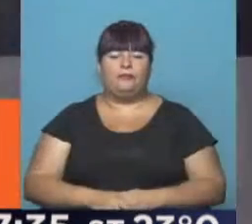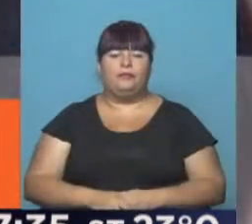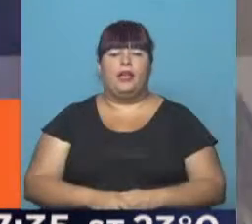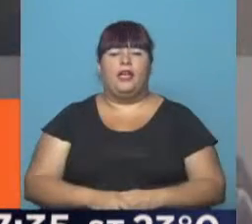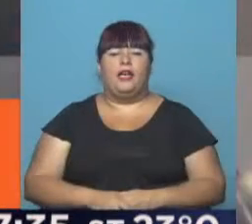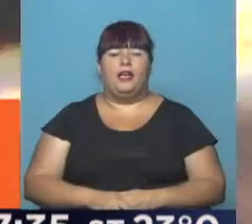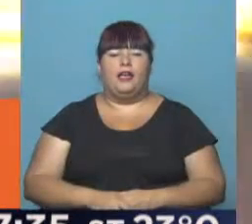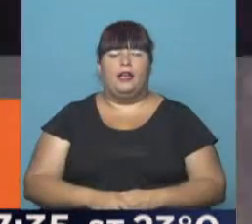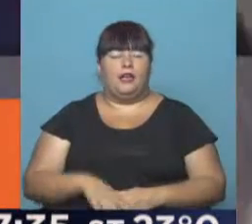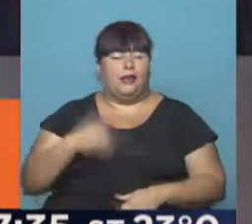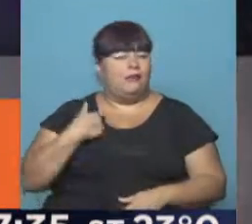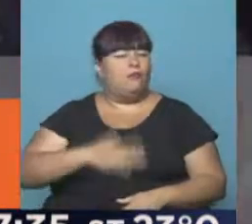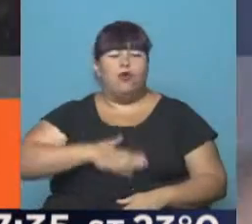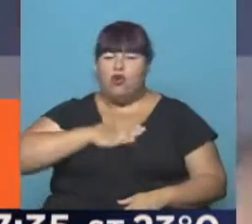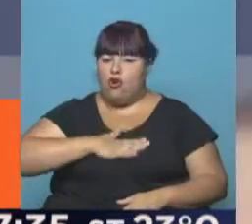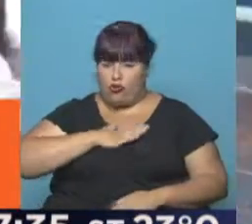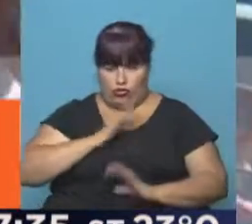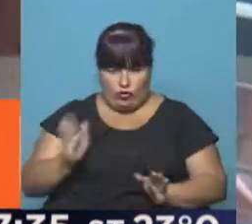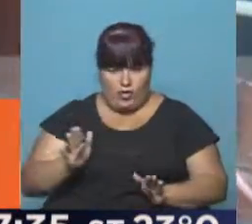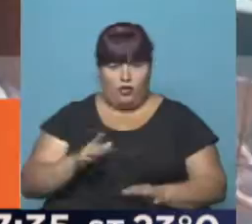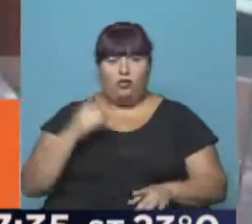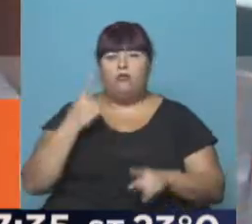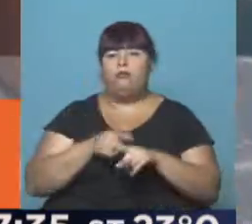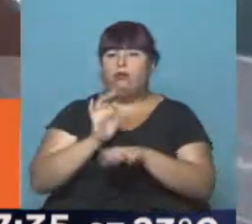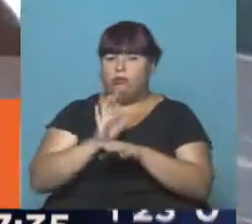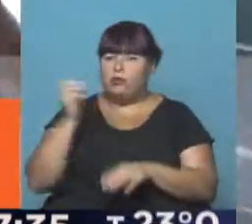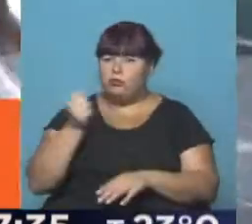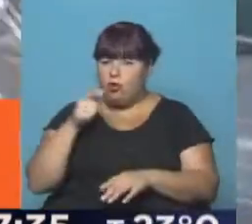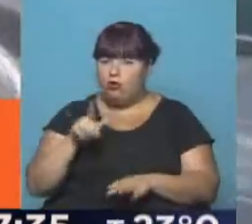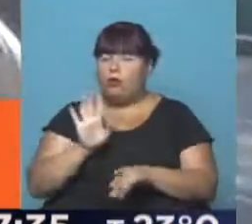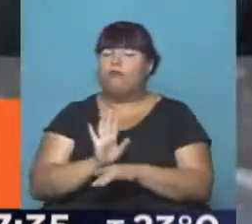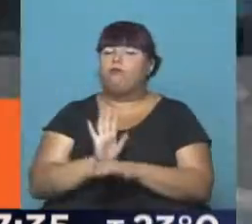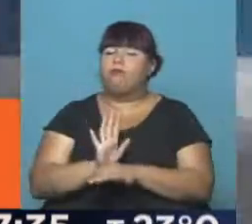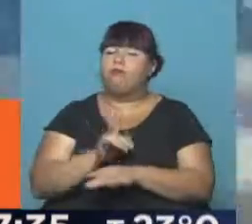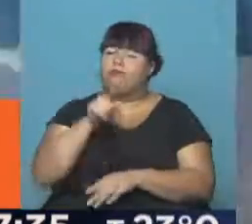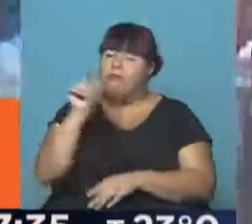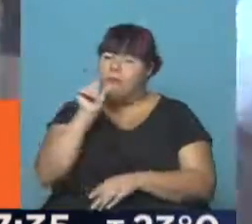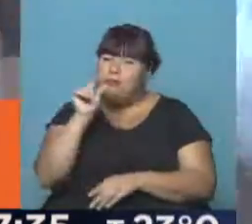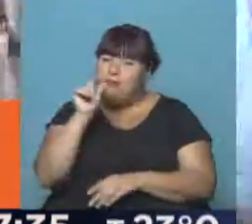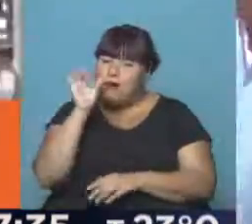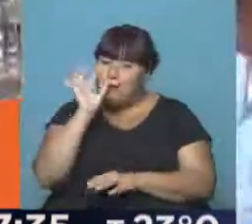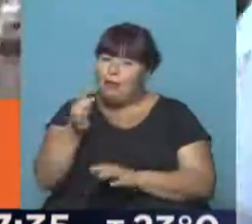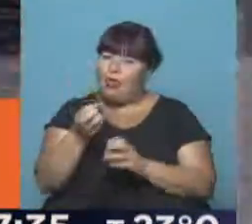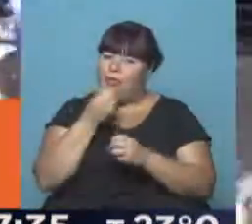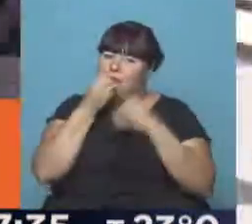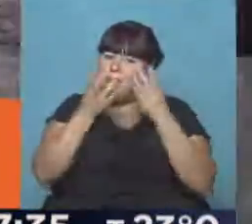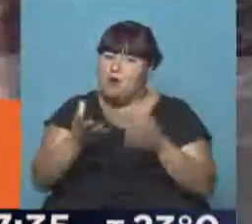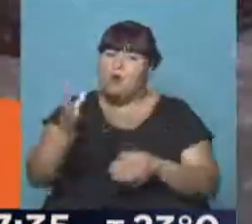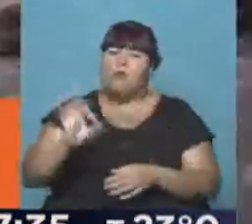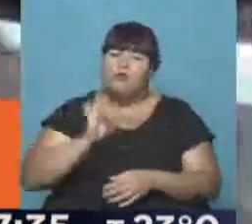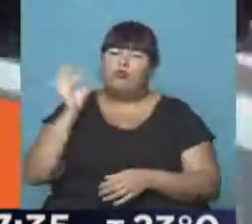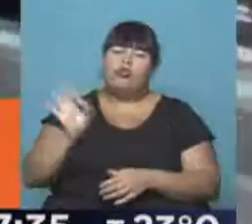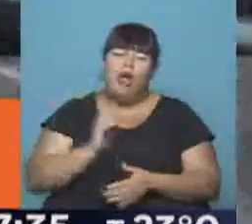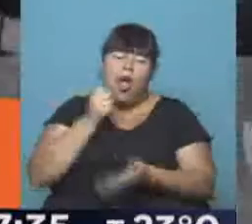Una enorme alegría por lo que significa, es decir, esa pequeña luz que se prende después de tantos